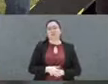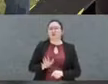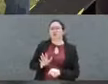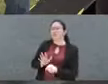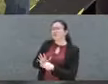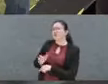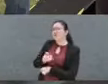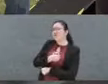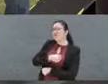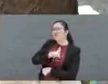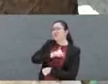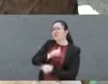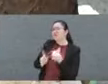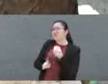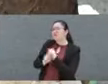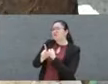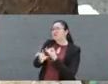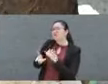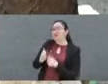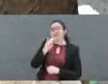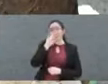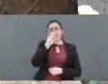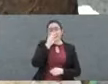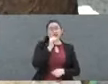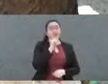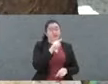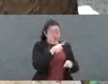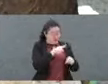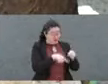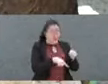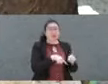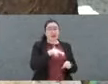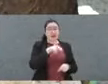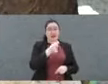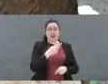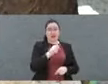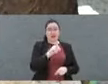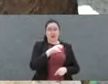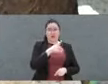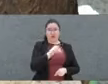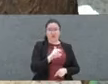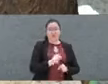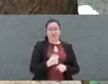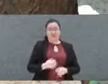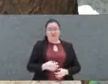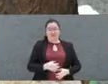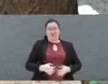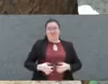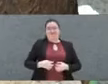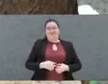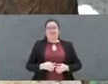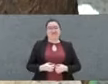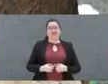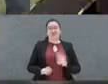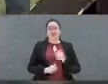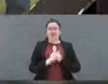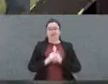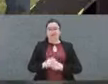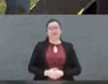no se remueve el nitrógeno amoniacal, sí pueden ser afectaciones intestinales, principalmente.